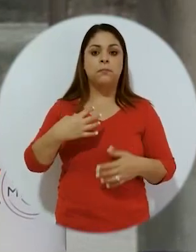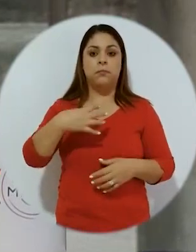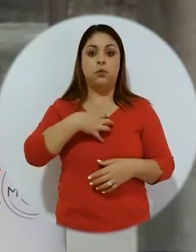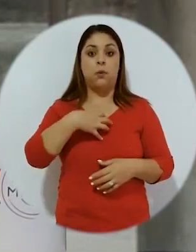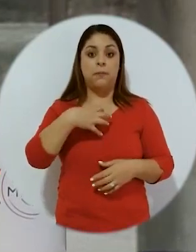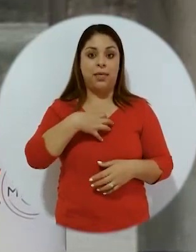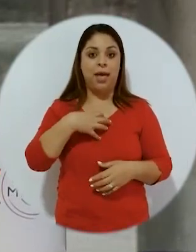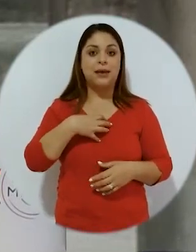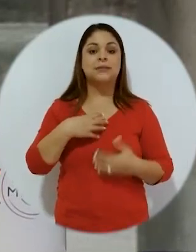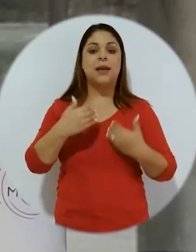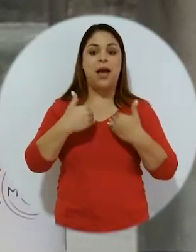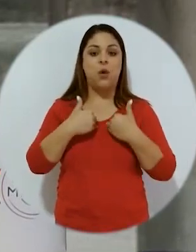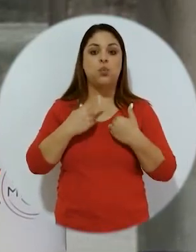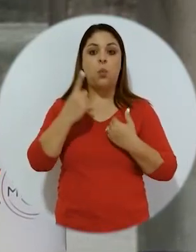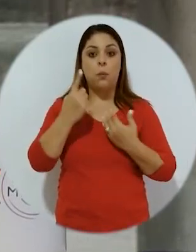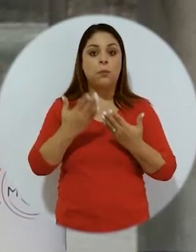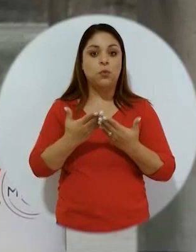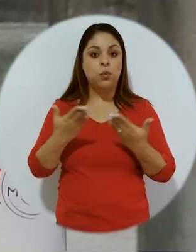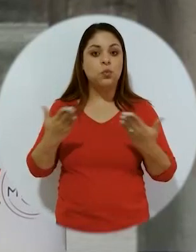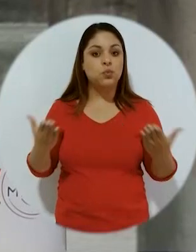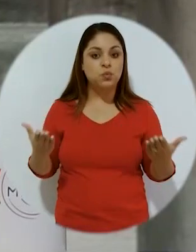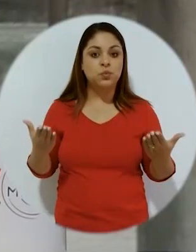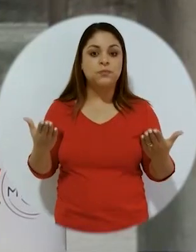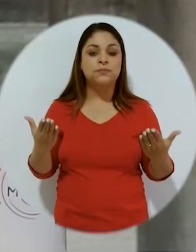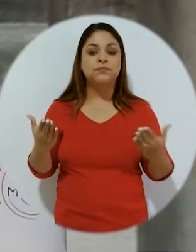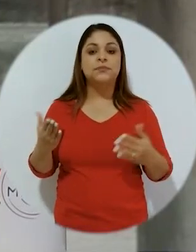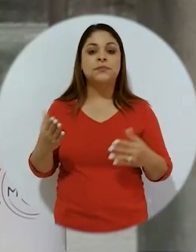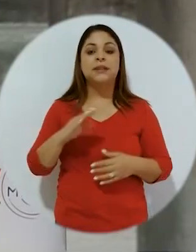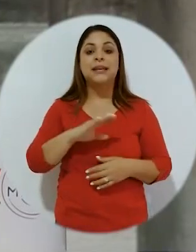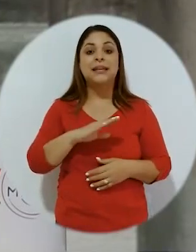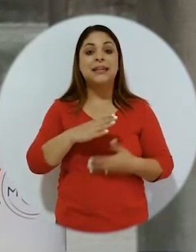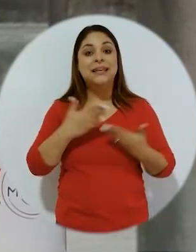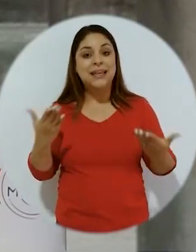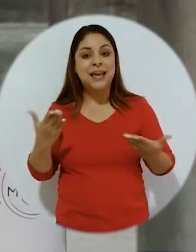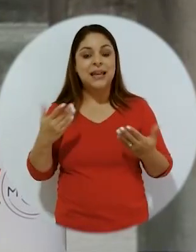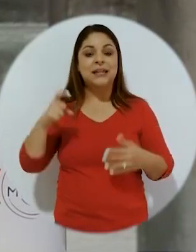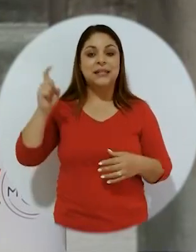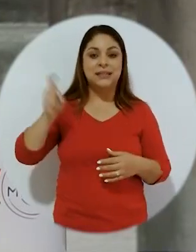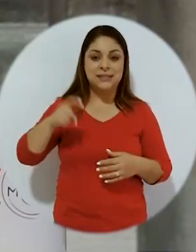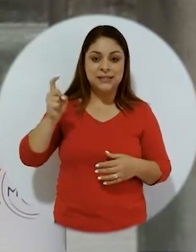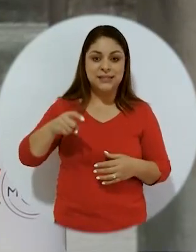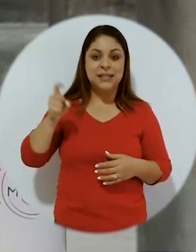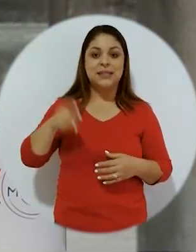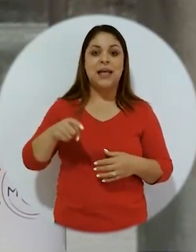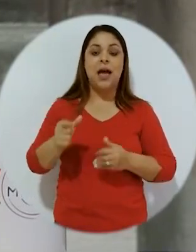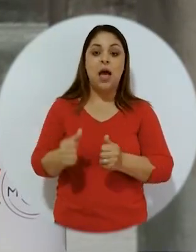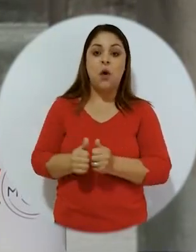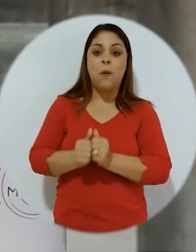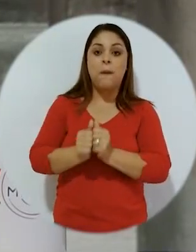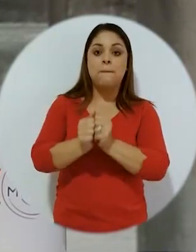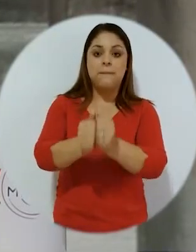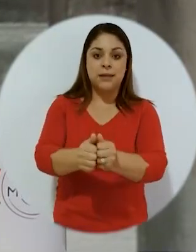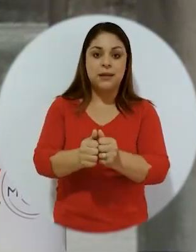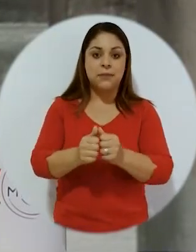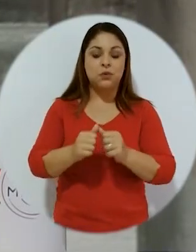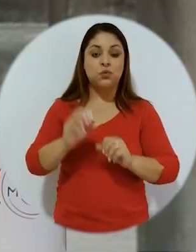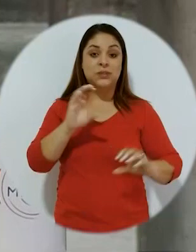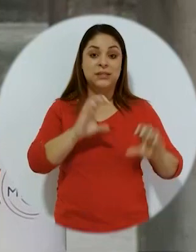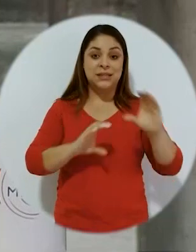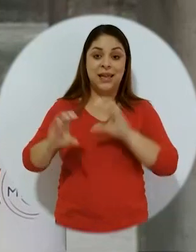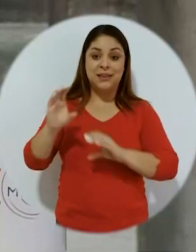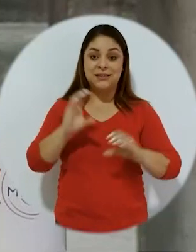las propiedades que puede tener un producto, ¿verdad? Y que lo que necesitan es ese acompañamiento